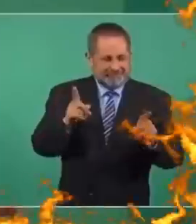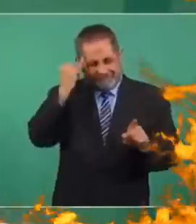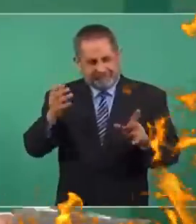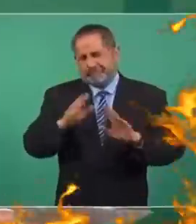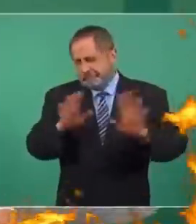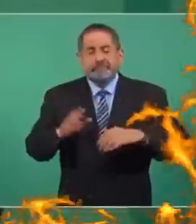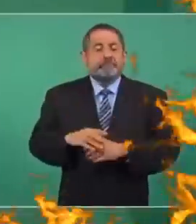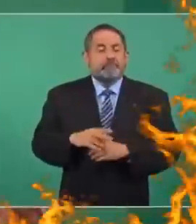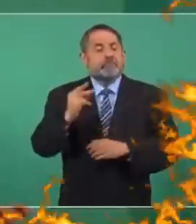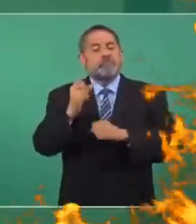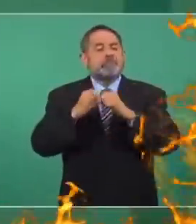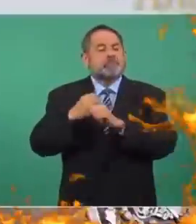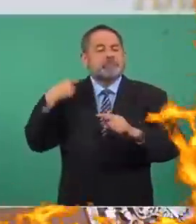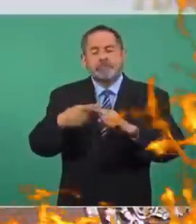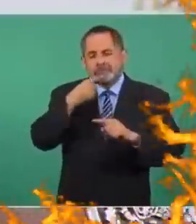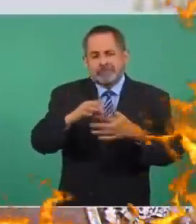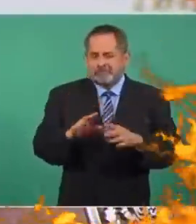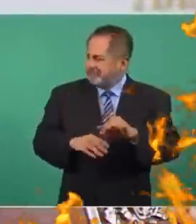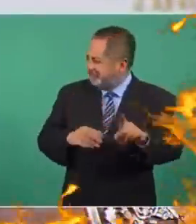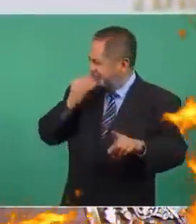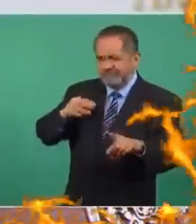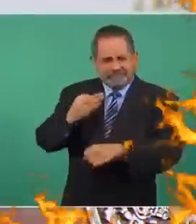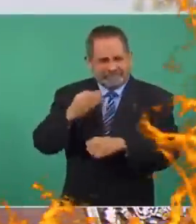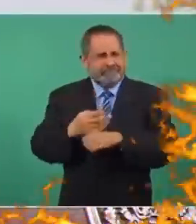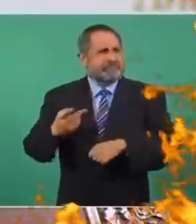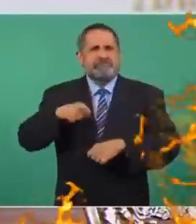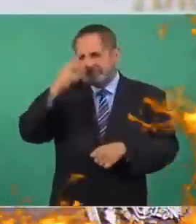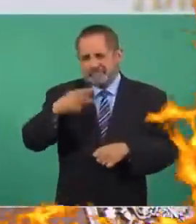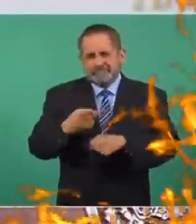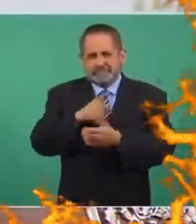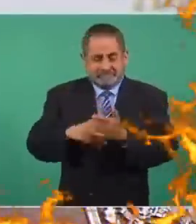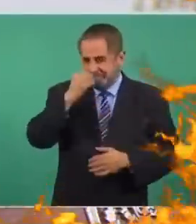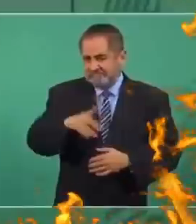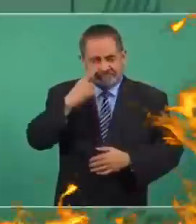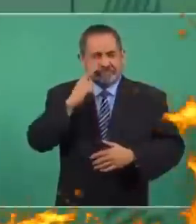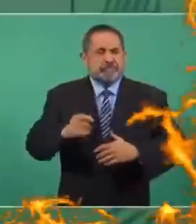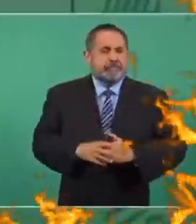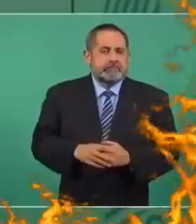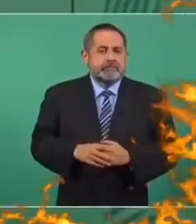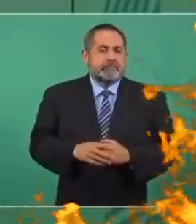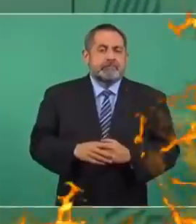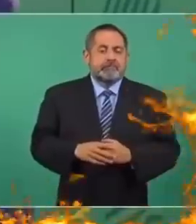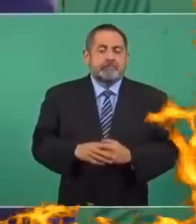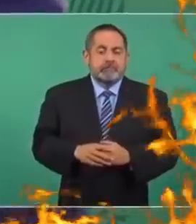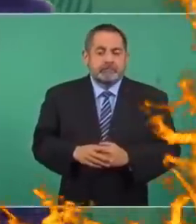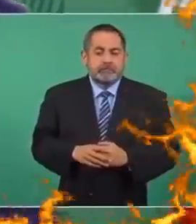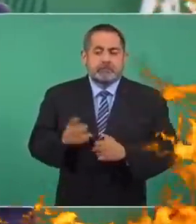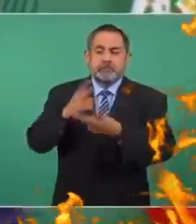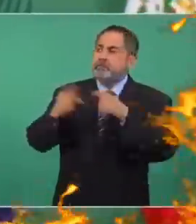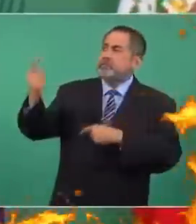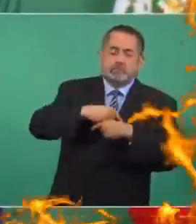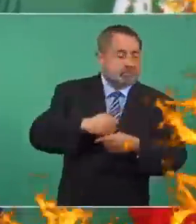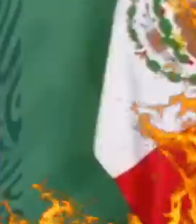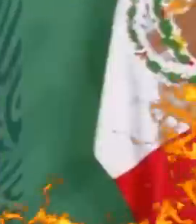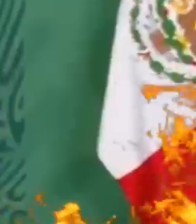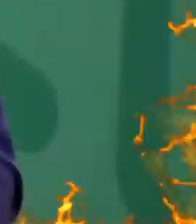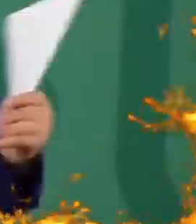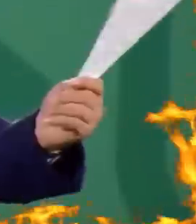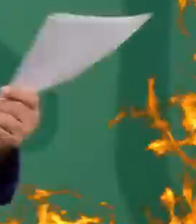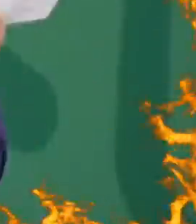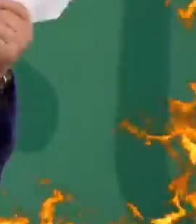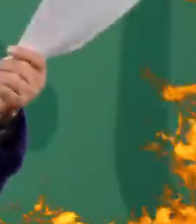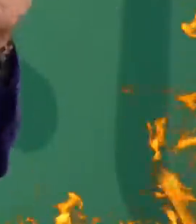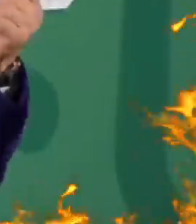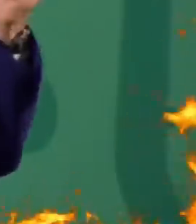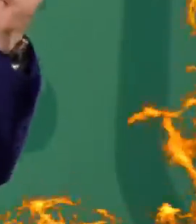Y durante mucho tiempo, ¿no?, se manejó. Por eso es muy bueno lo que está pasando en México. De que vinieron a civilizarnos cuando